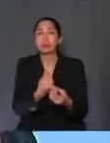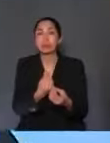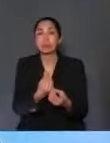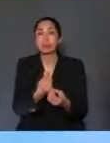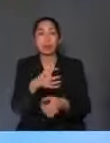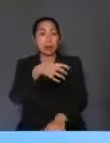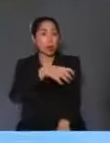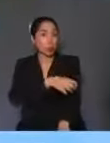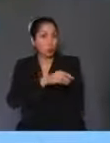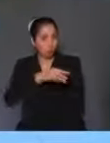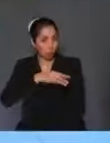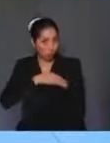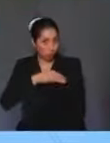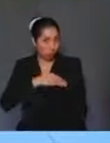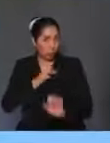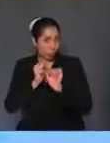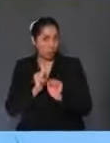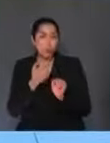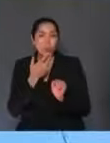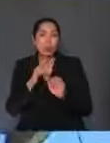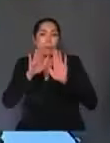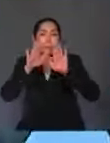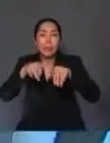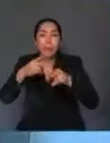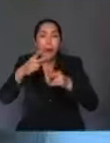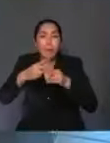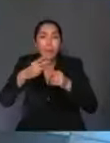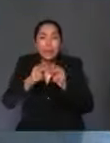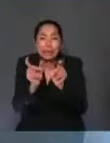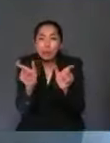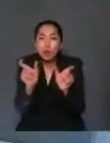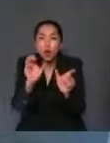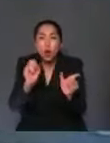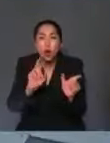esta casualidad, ¿no? Que los dos tienen apellido Orrego. Andrea Pino, ¿qué pasa si